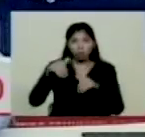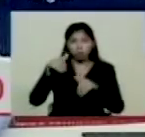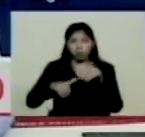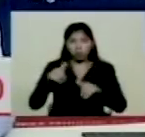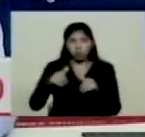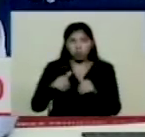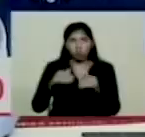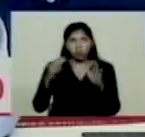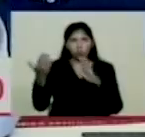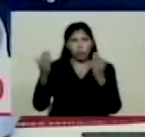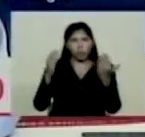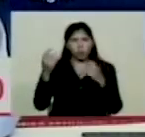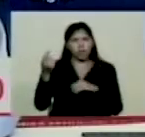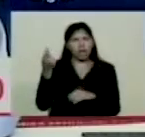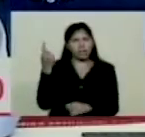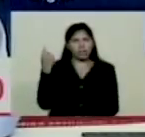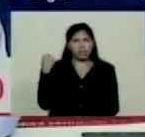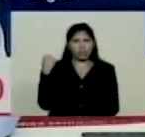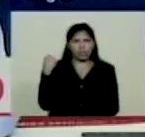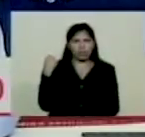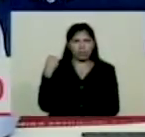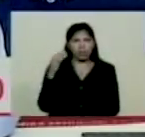ayer, cuidando el voto de la gente.